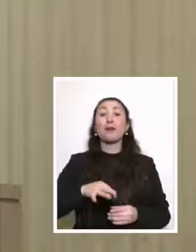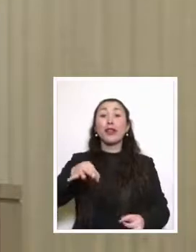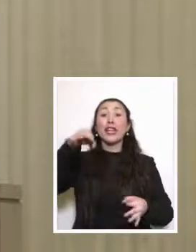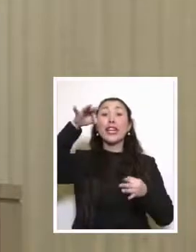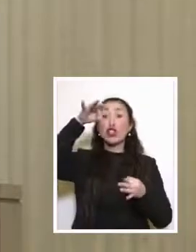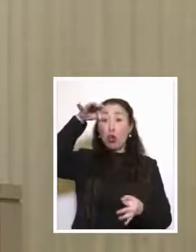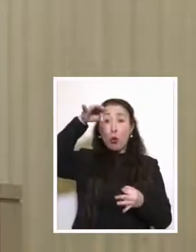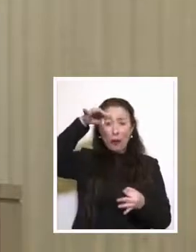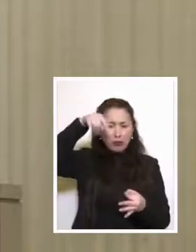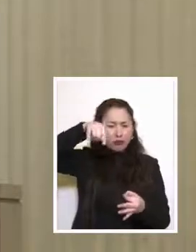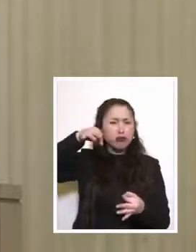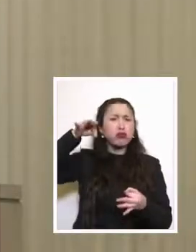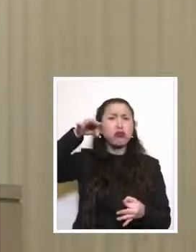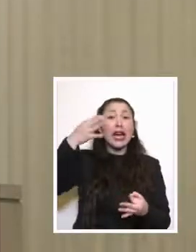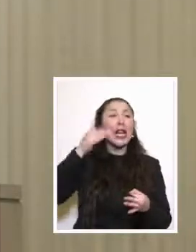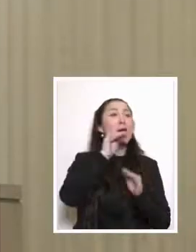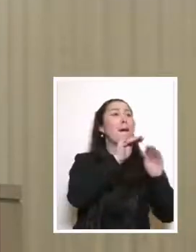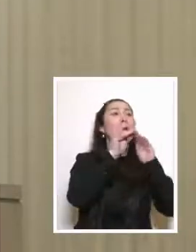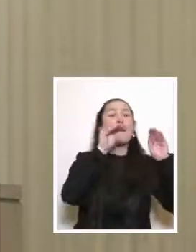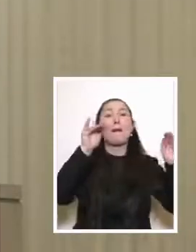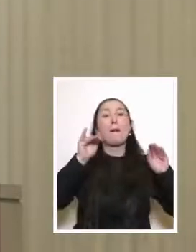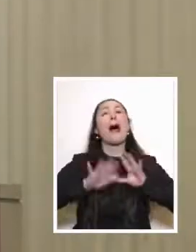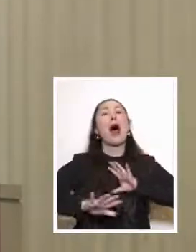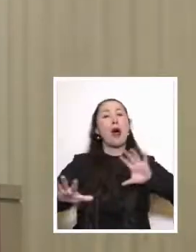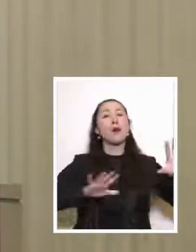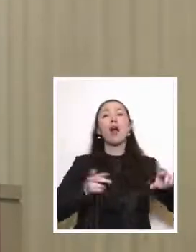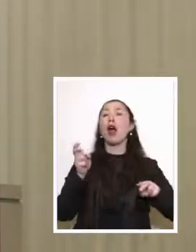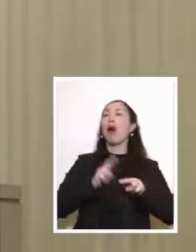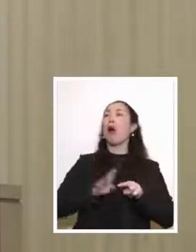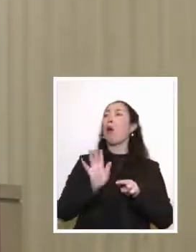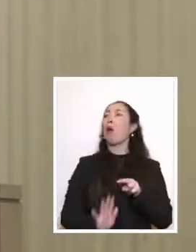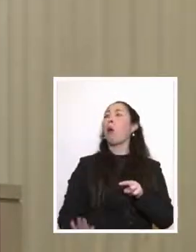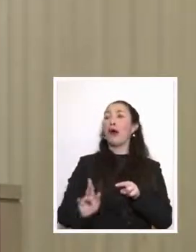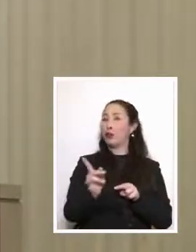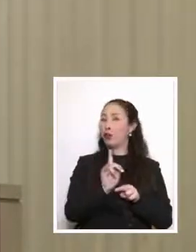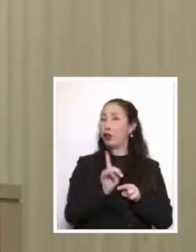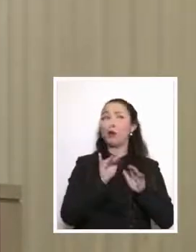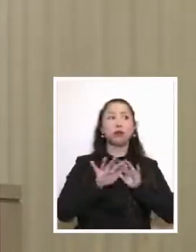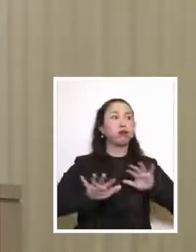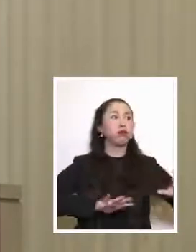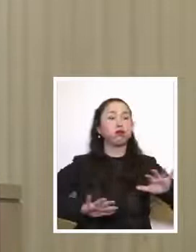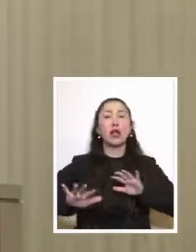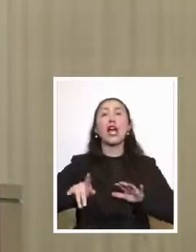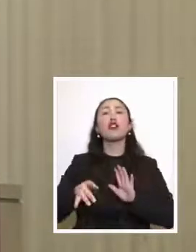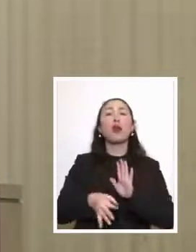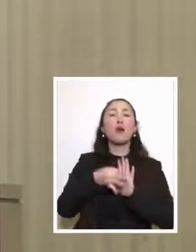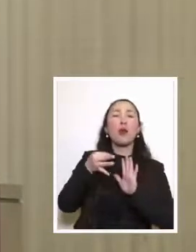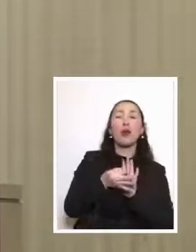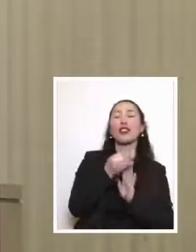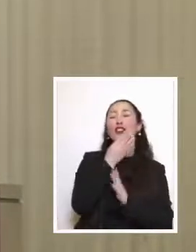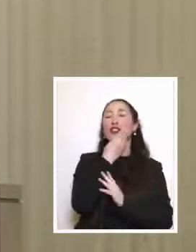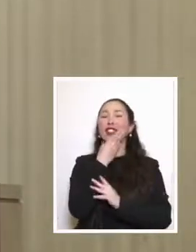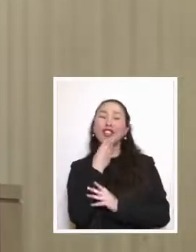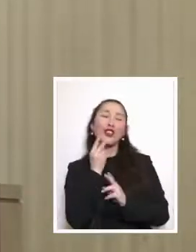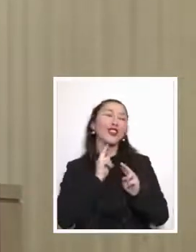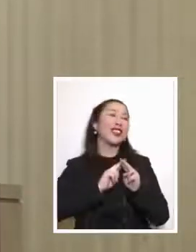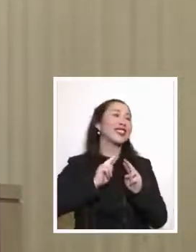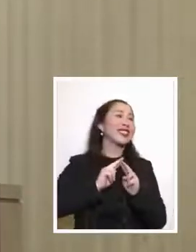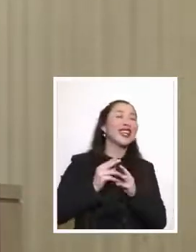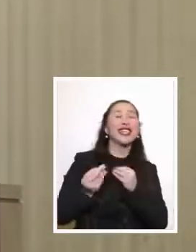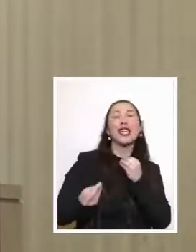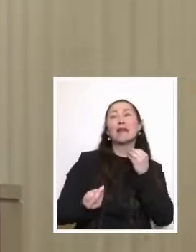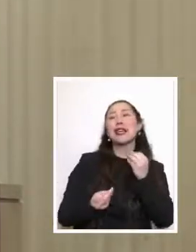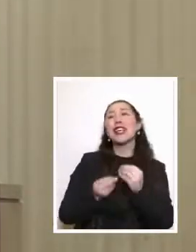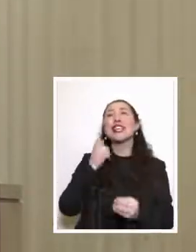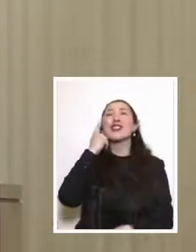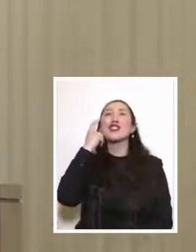llamado urgente a la acción, o sea, no os engañemos, no es un cuento bonito de lo que tenemos que hacer, cómo tenemos que